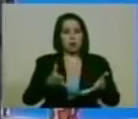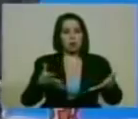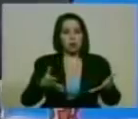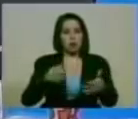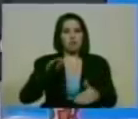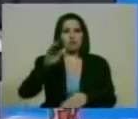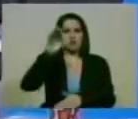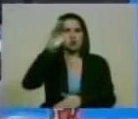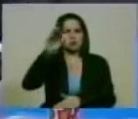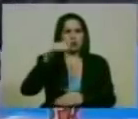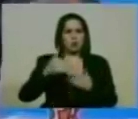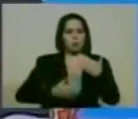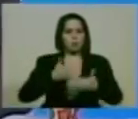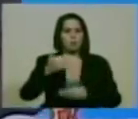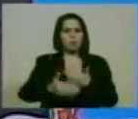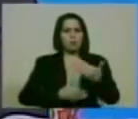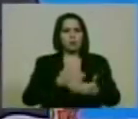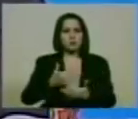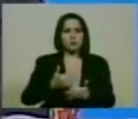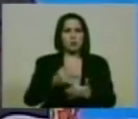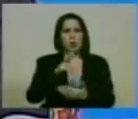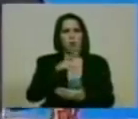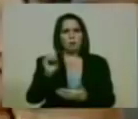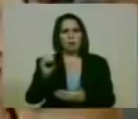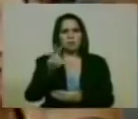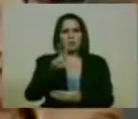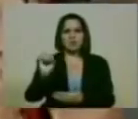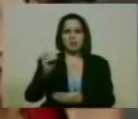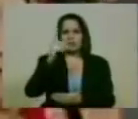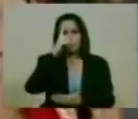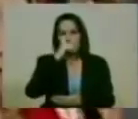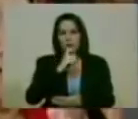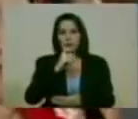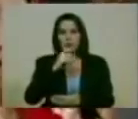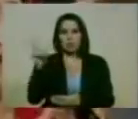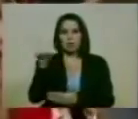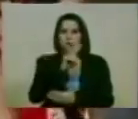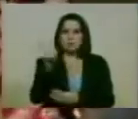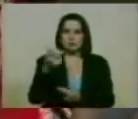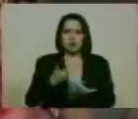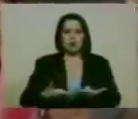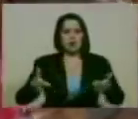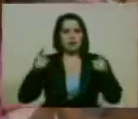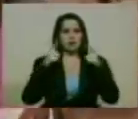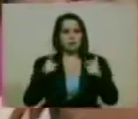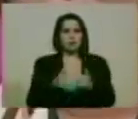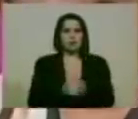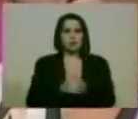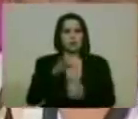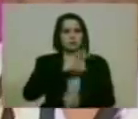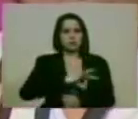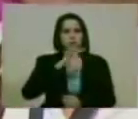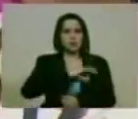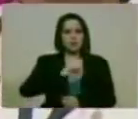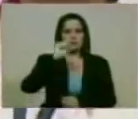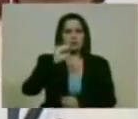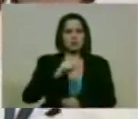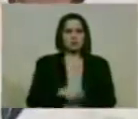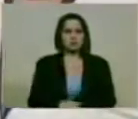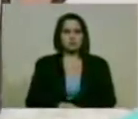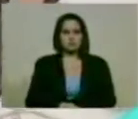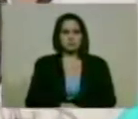futuro de los próximos 20 o 30 años de la Venezuela libre, soberana, socialista.